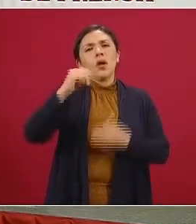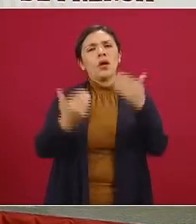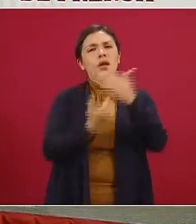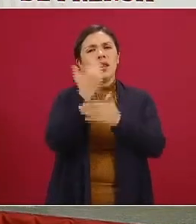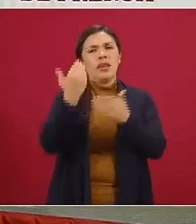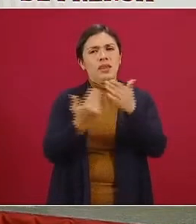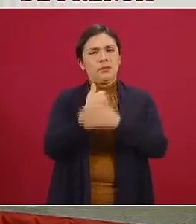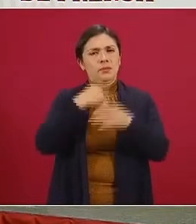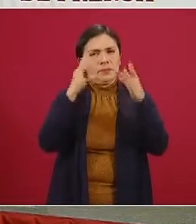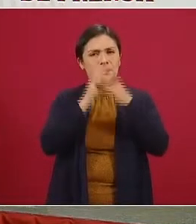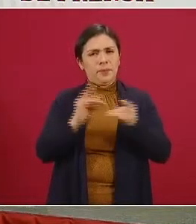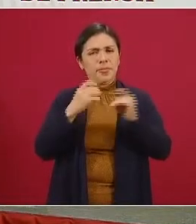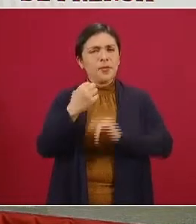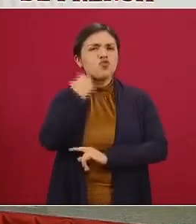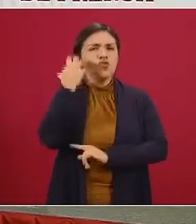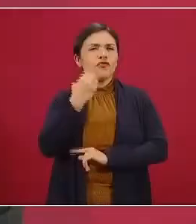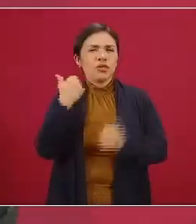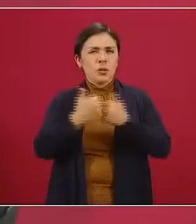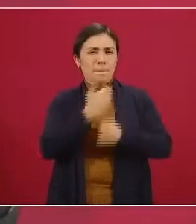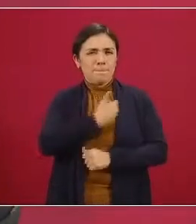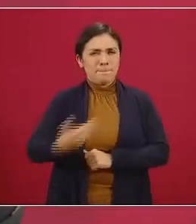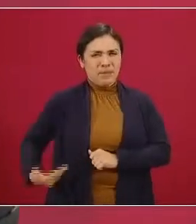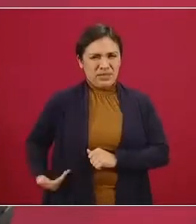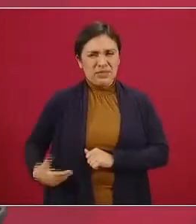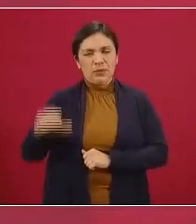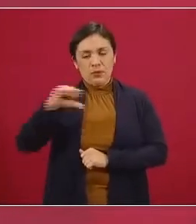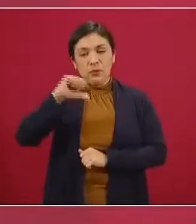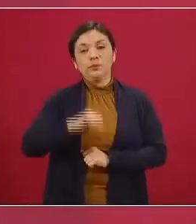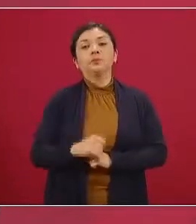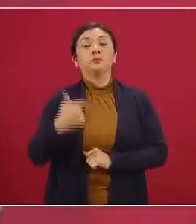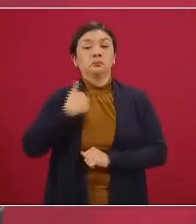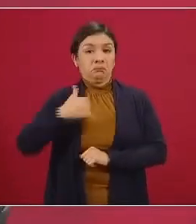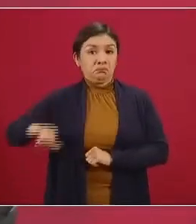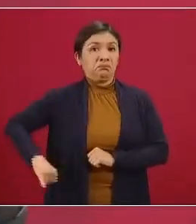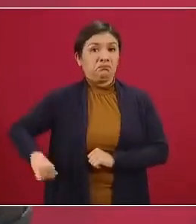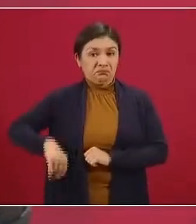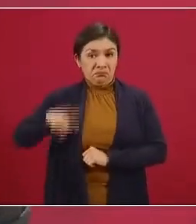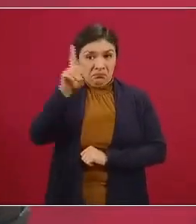mañana en la conferencia matutina del presidente. Y me interesa